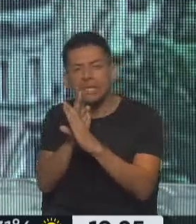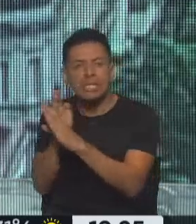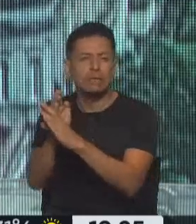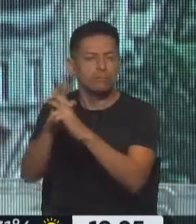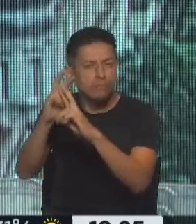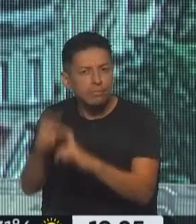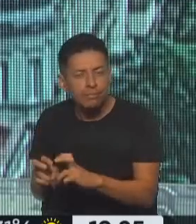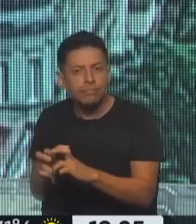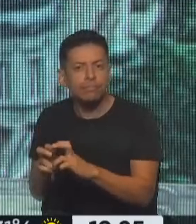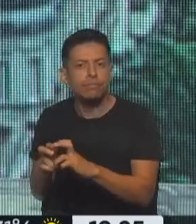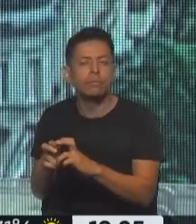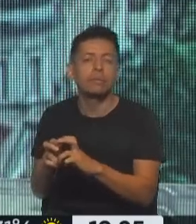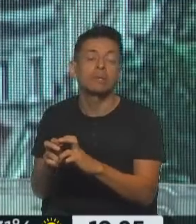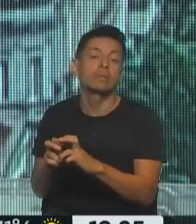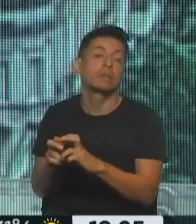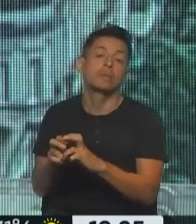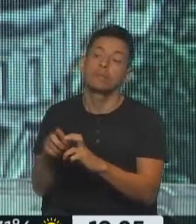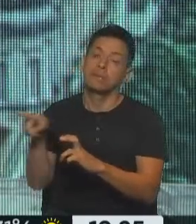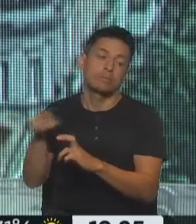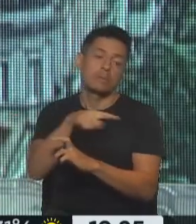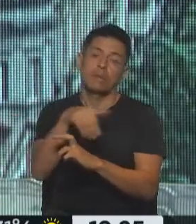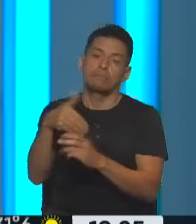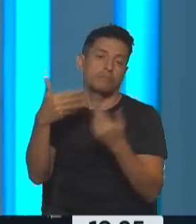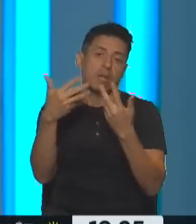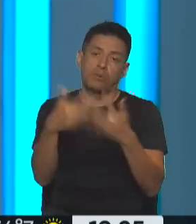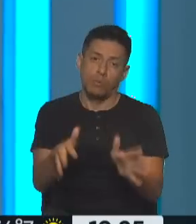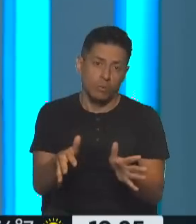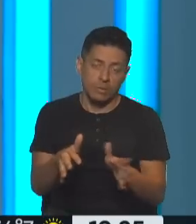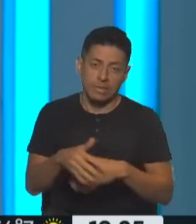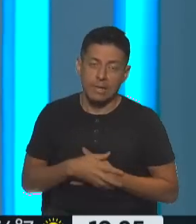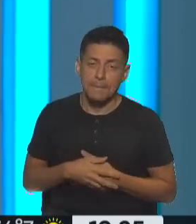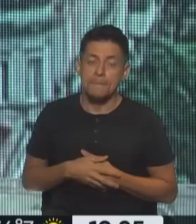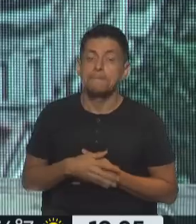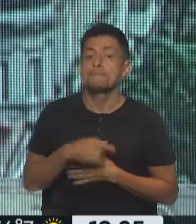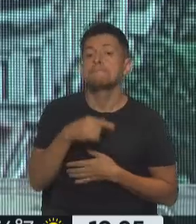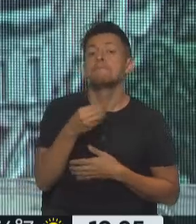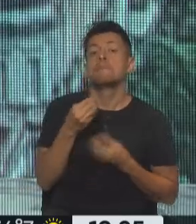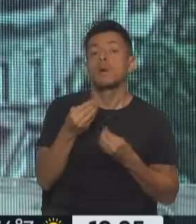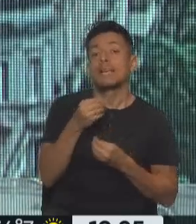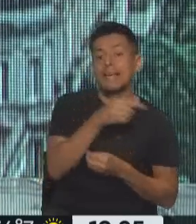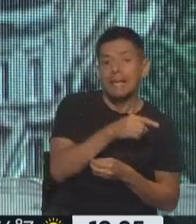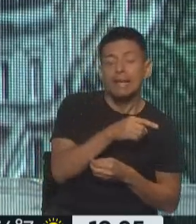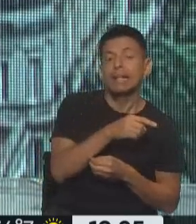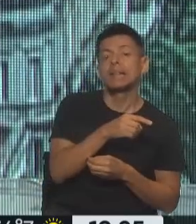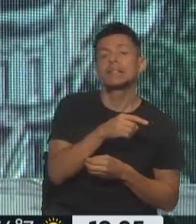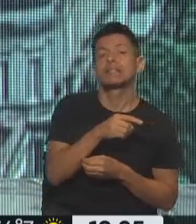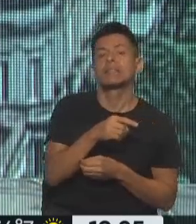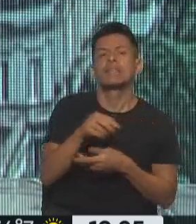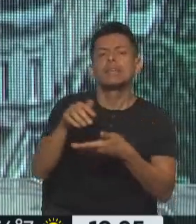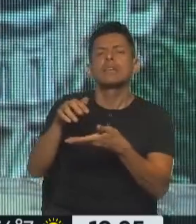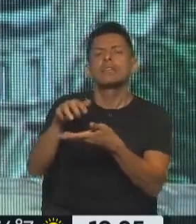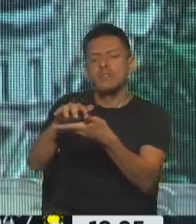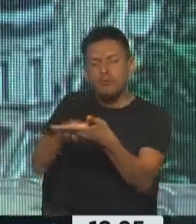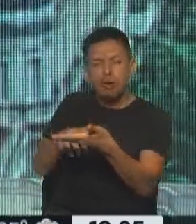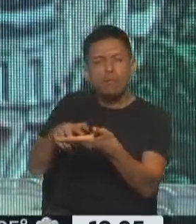y cuando sucedió esto tuvo que pedirle la renuncia al senador que lo tenía contratado porque había accedido a los informes que no se acceden. Bueno,